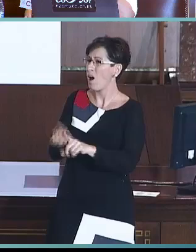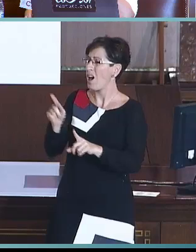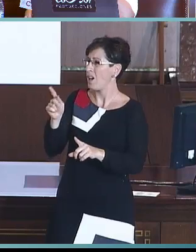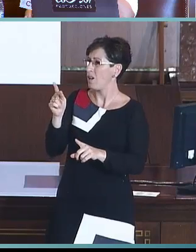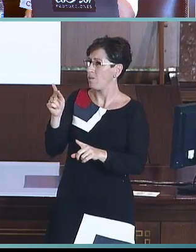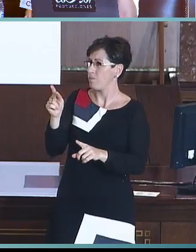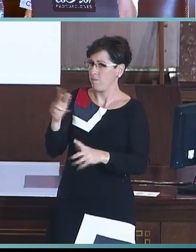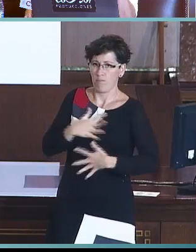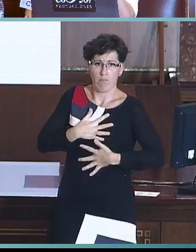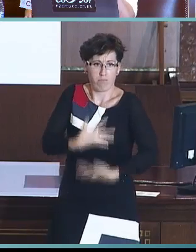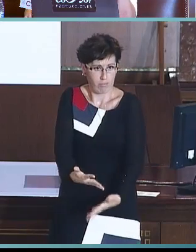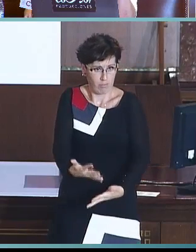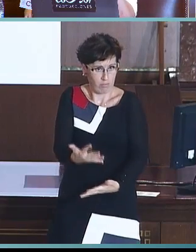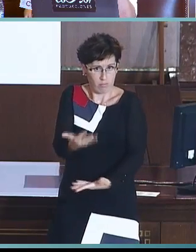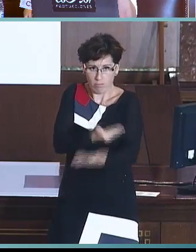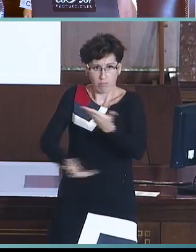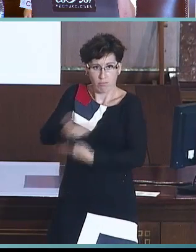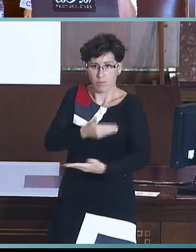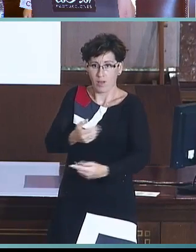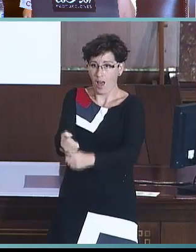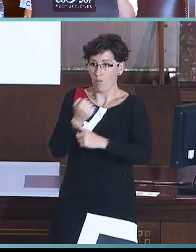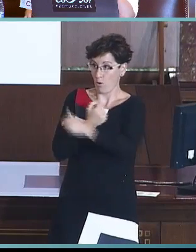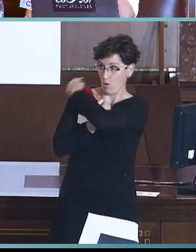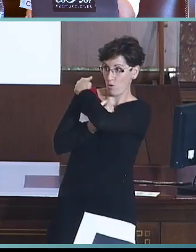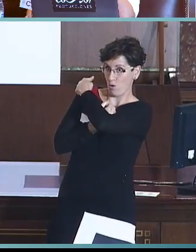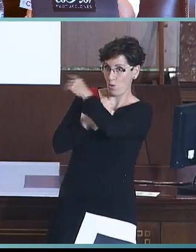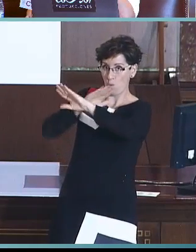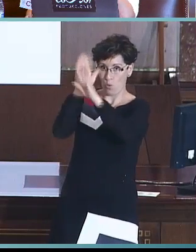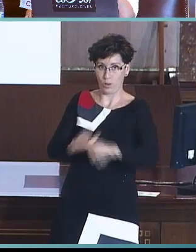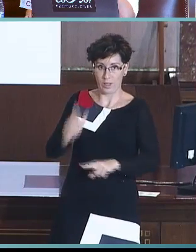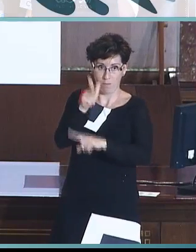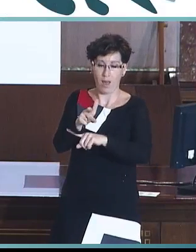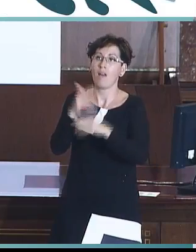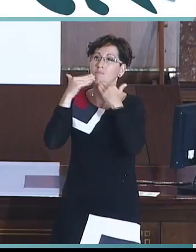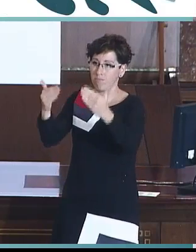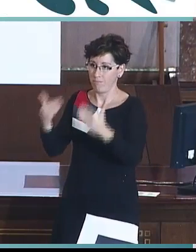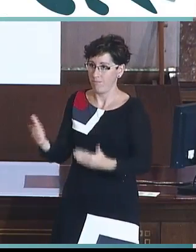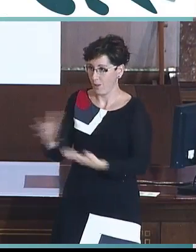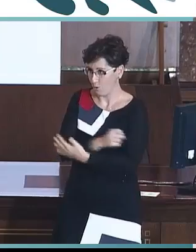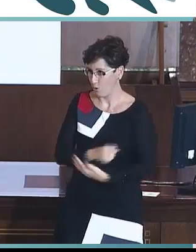compromiso, el ayudarnos a hacer esta última grabación de formato. Muchas gracias.